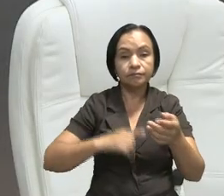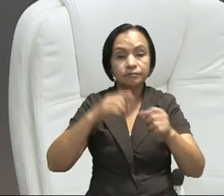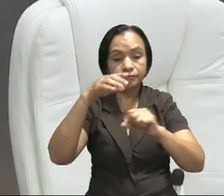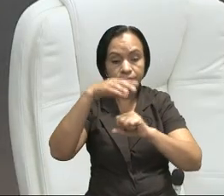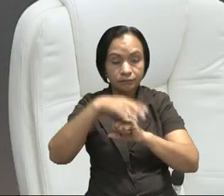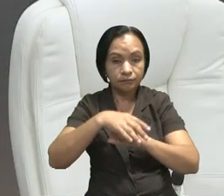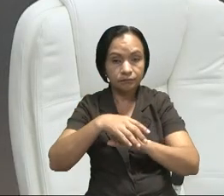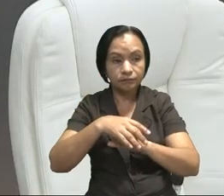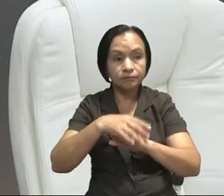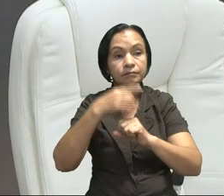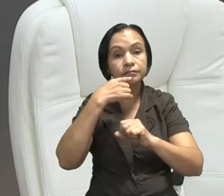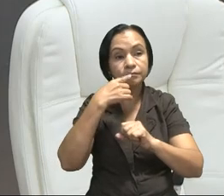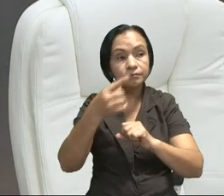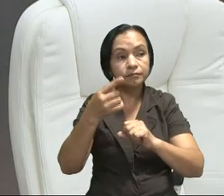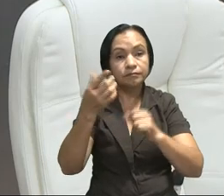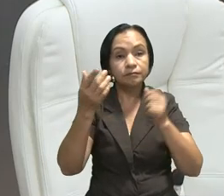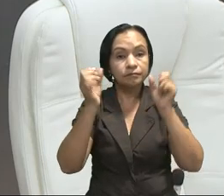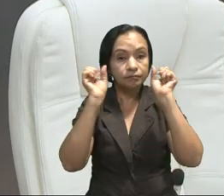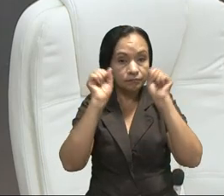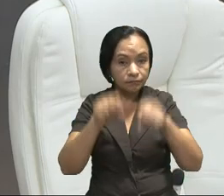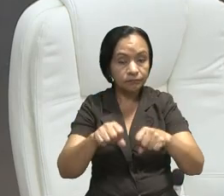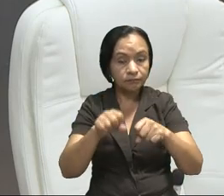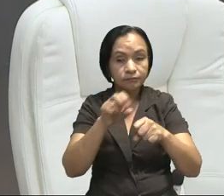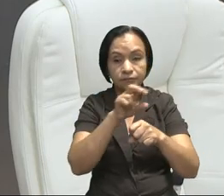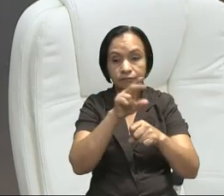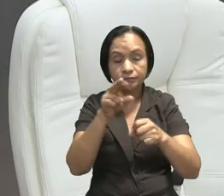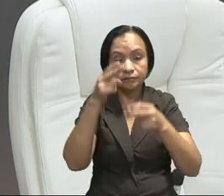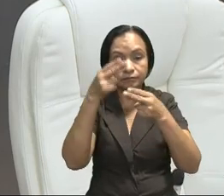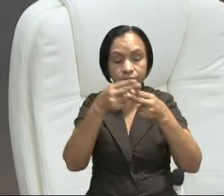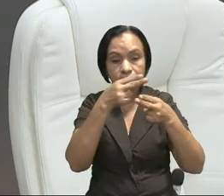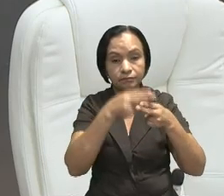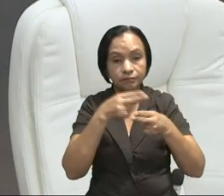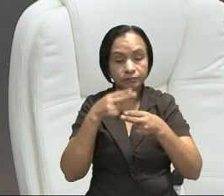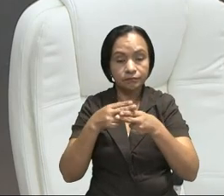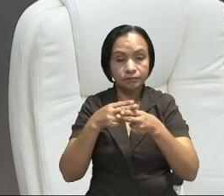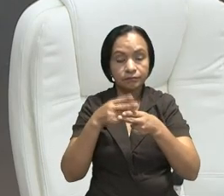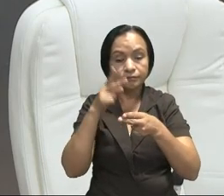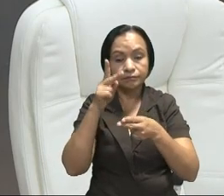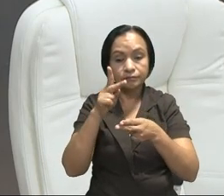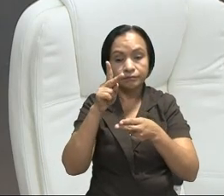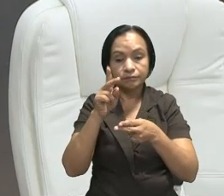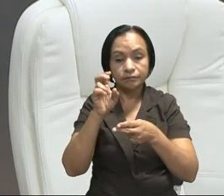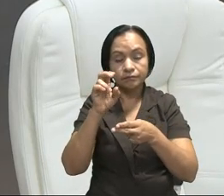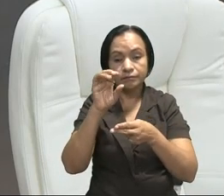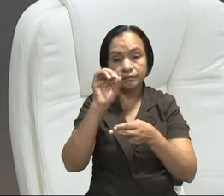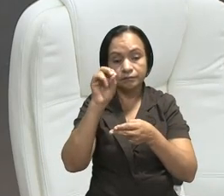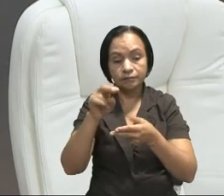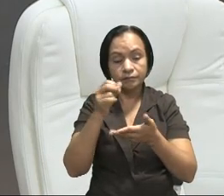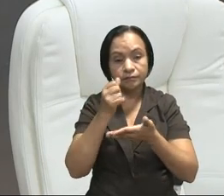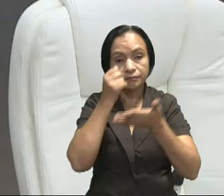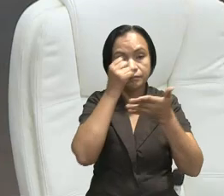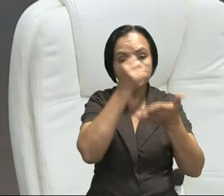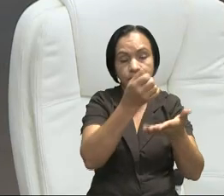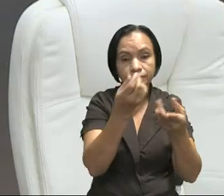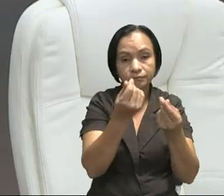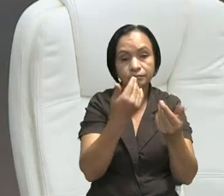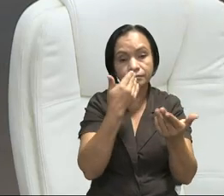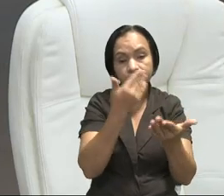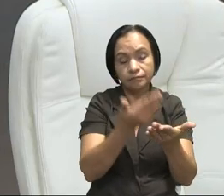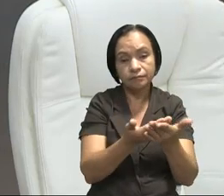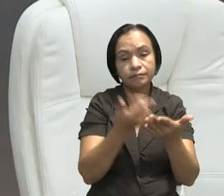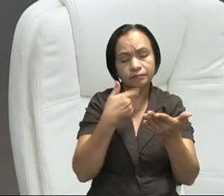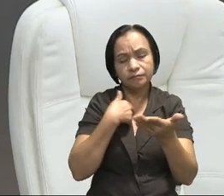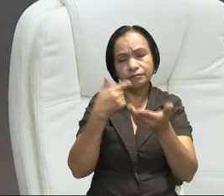comisión, que e incluso hasta el mismo nombre de pensión de gracia no era lo correcto. Totalmente de acuerdo